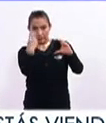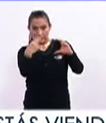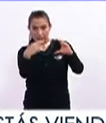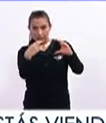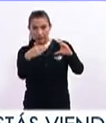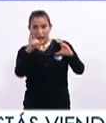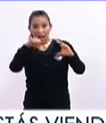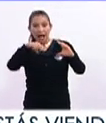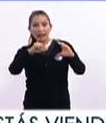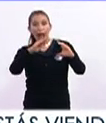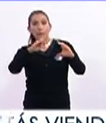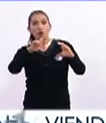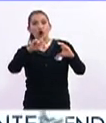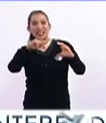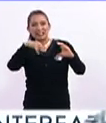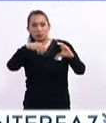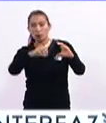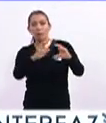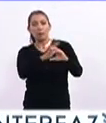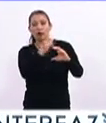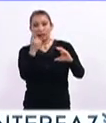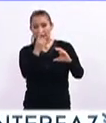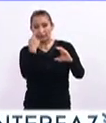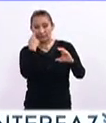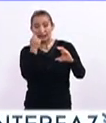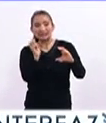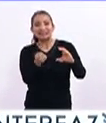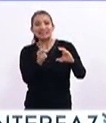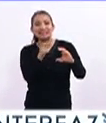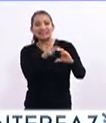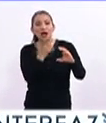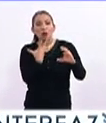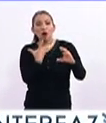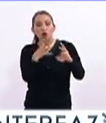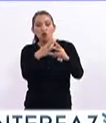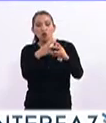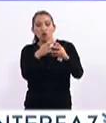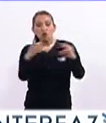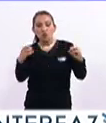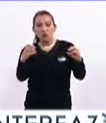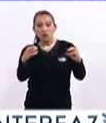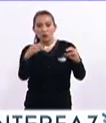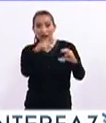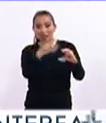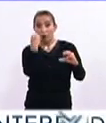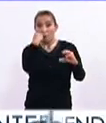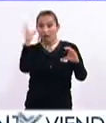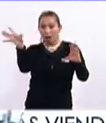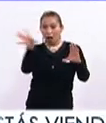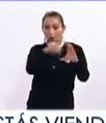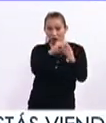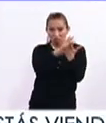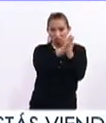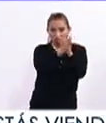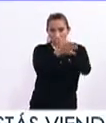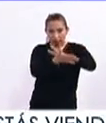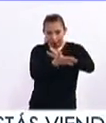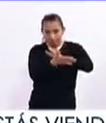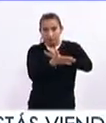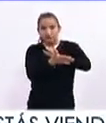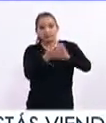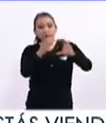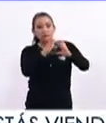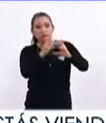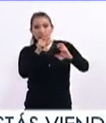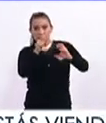llama anabolismo porque significa síntesis a partir de los alimentos,